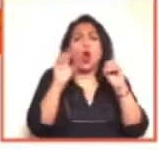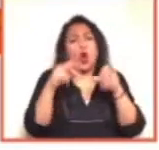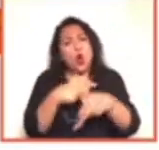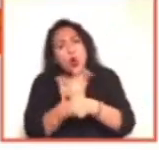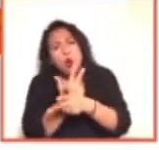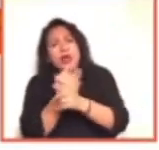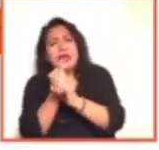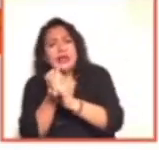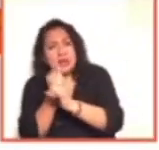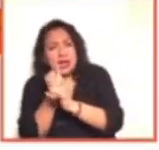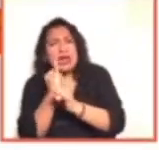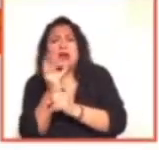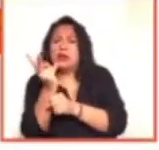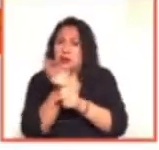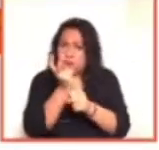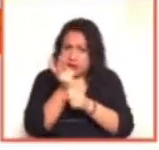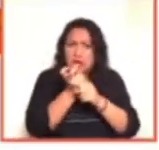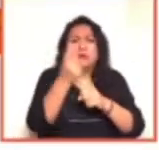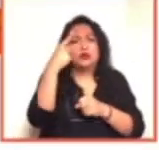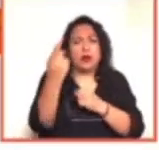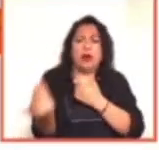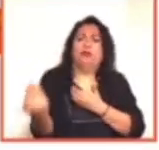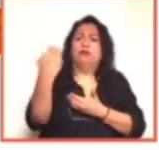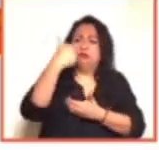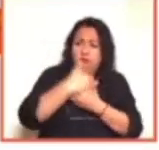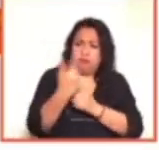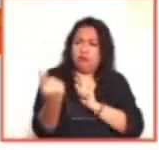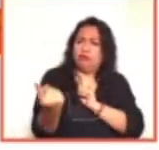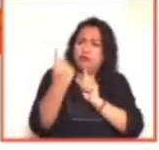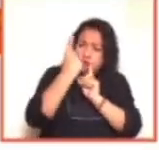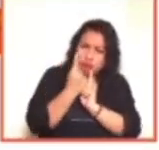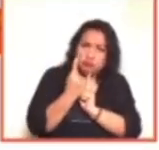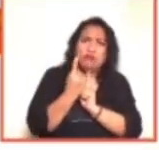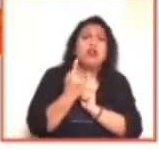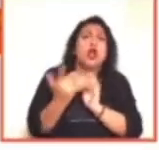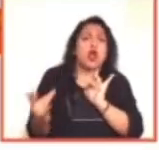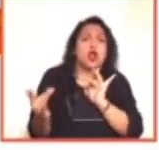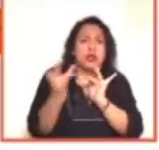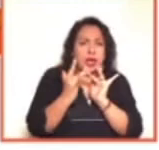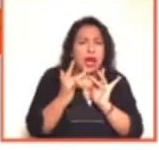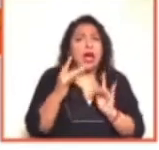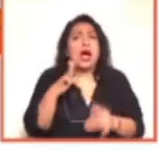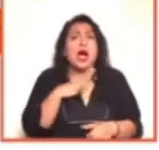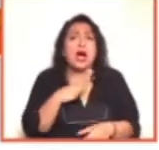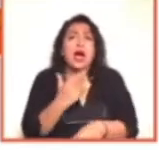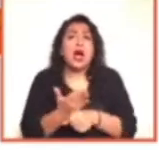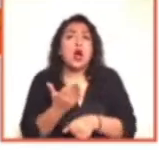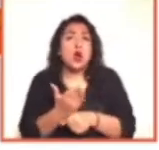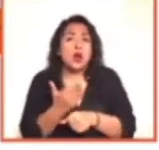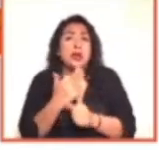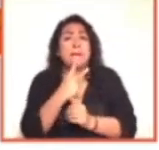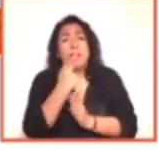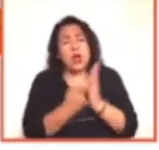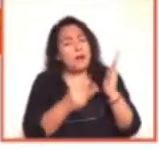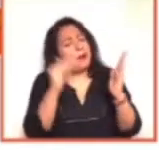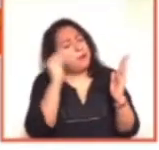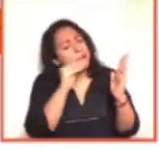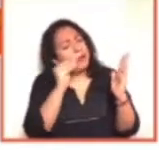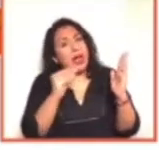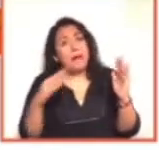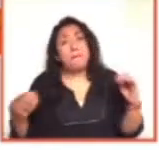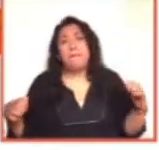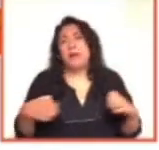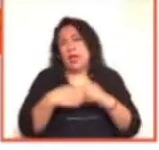virtualmente, pues los invitamos a que se acerquen a nosotros. Estamos haciendo una programación, digamos, de